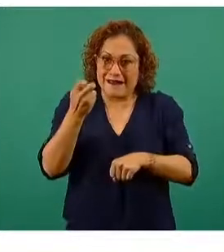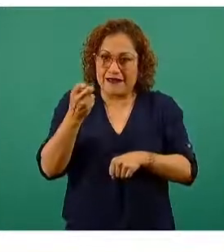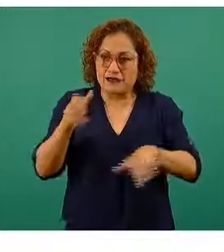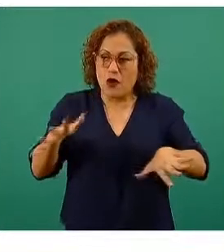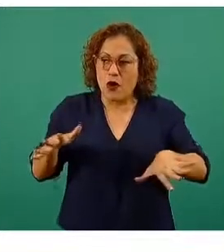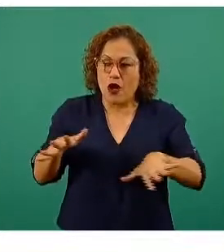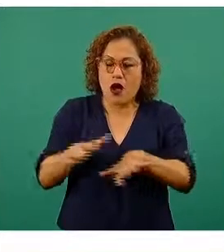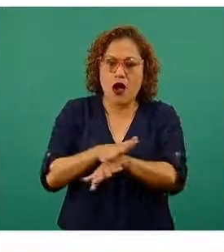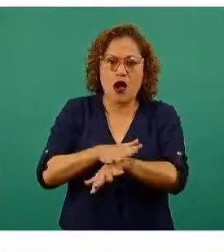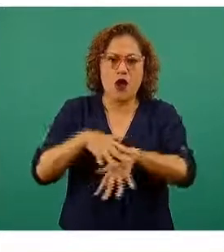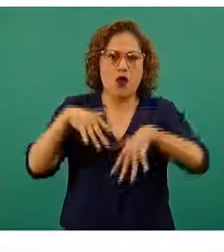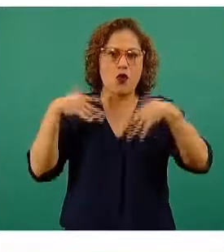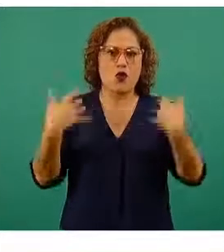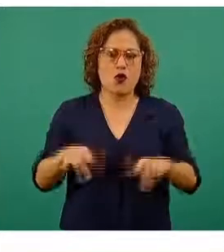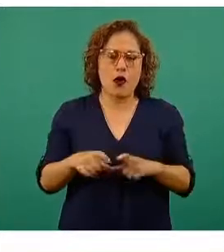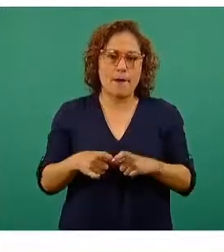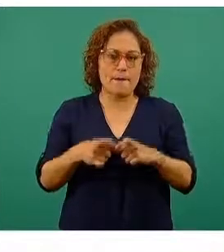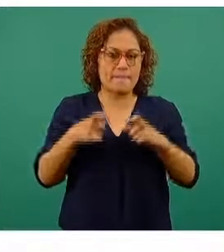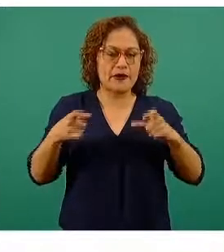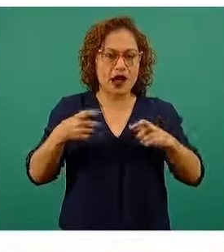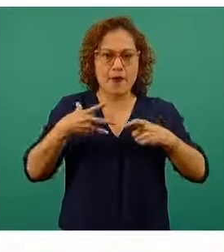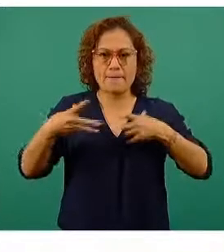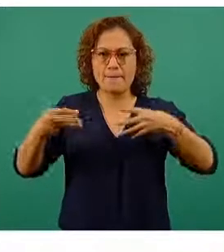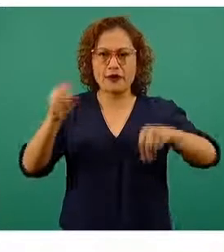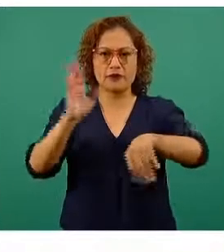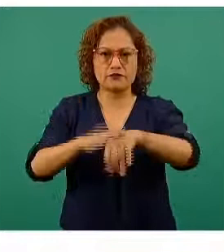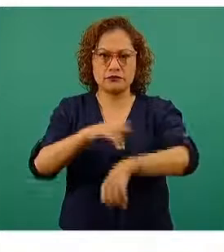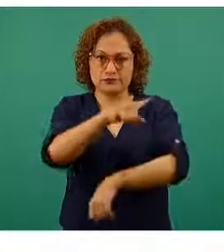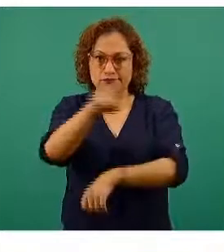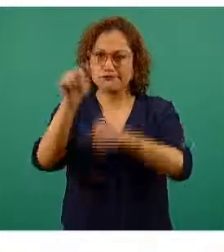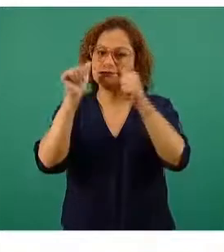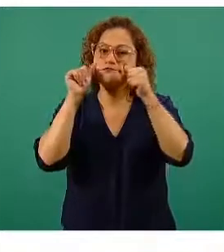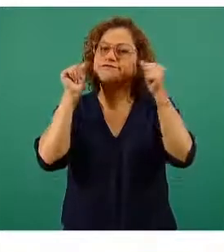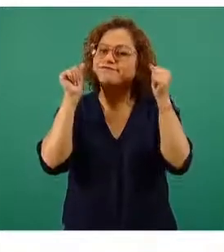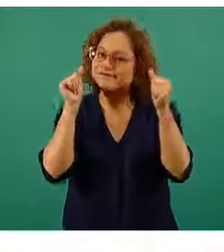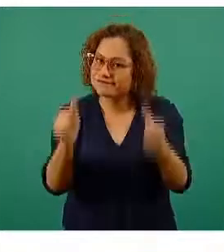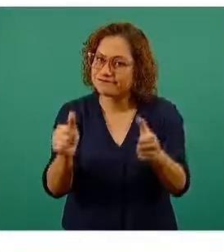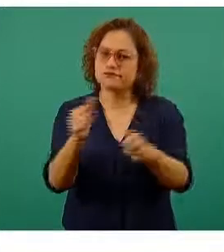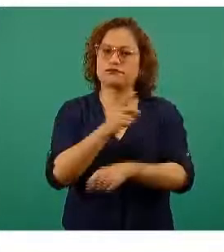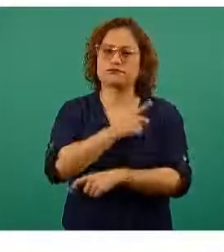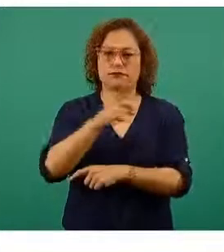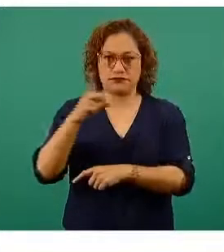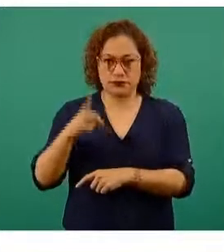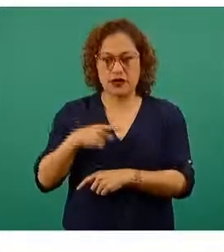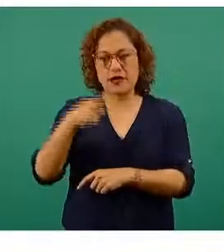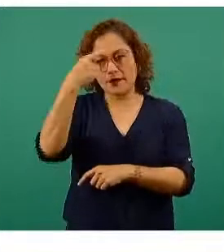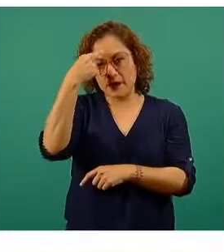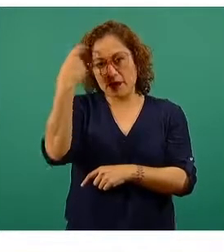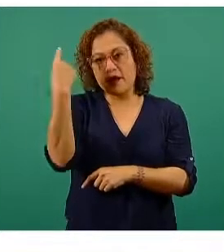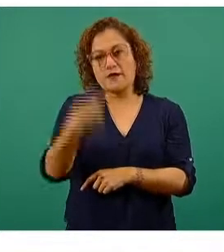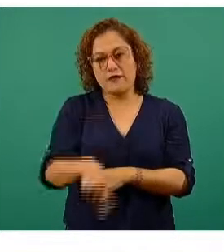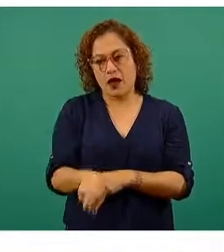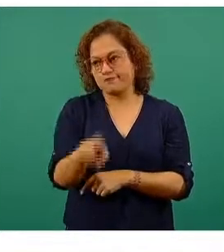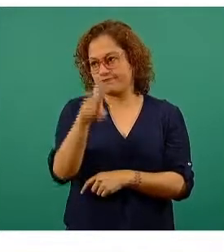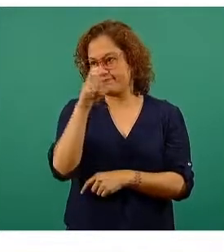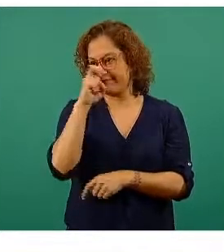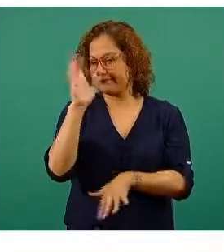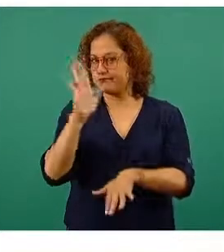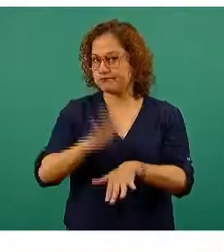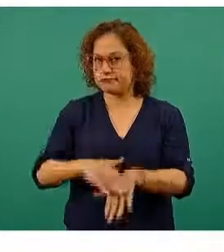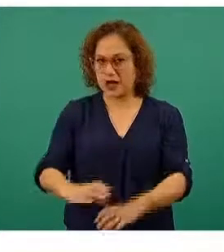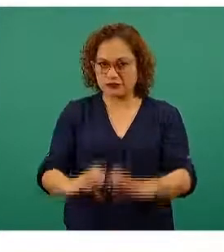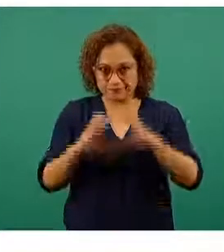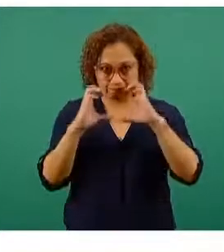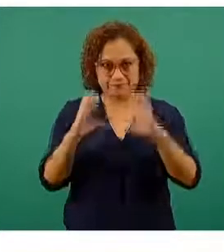la tendencia, que cada vez es más clara y que nos debe de llevar a, obviamente, retomar y seguir implementando las